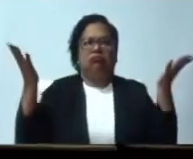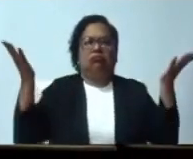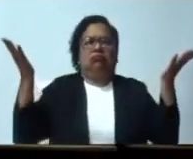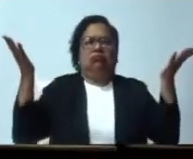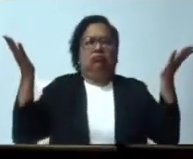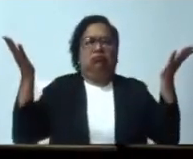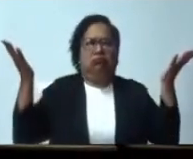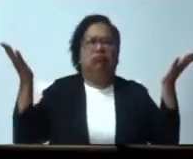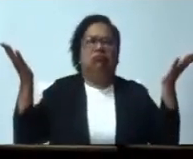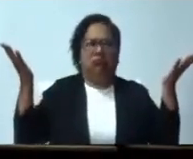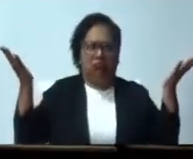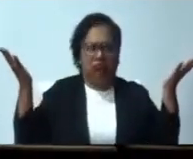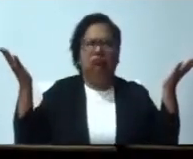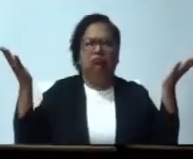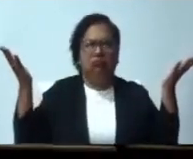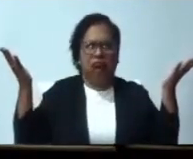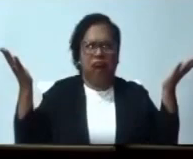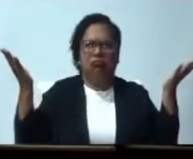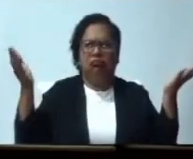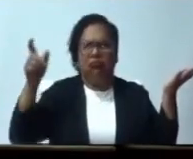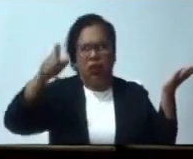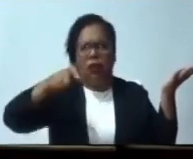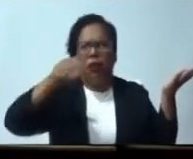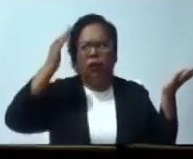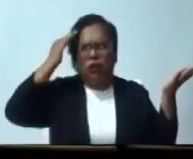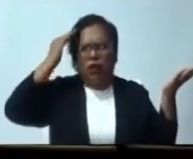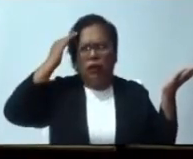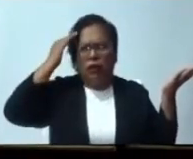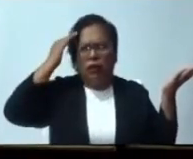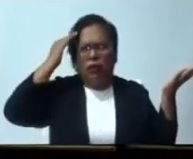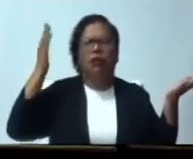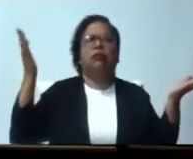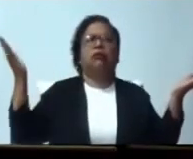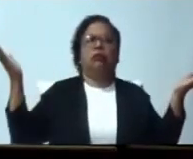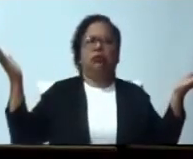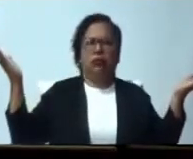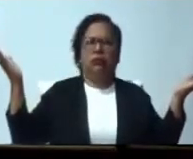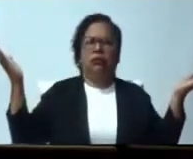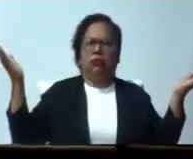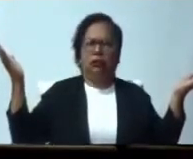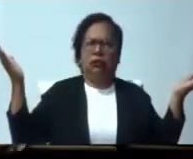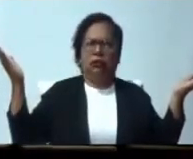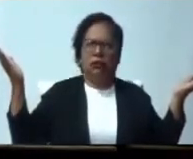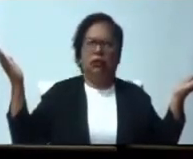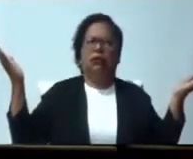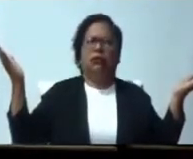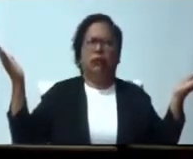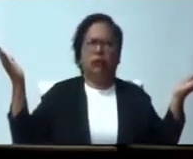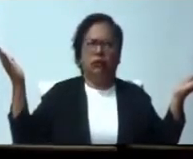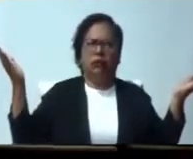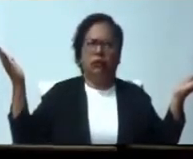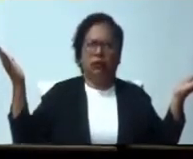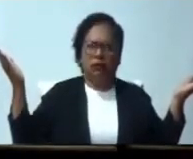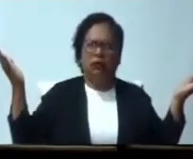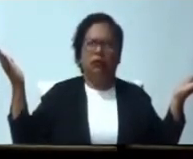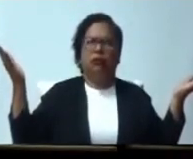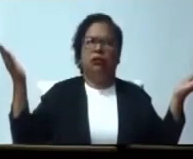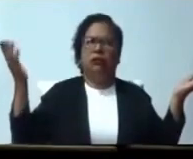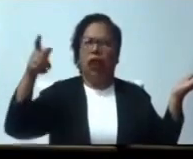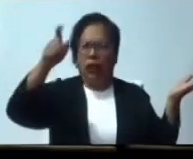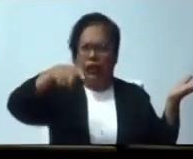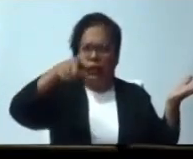Tenemos que nosotros saber lo que estamos haciendo aquí. Que usted me diga cómo es necesario estar en